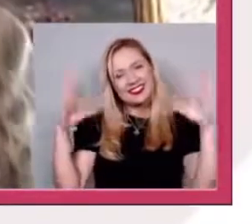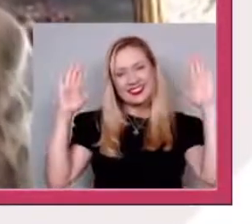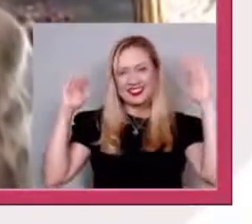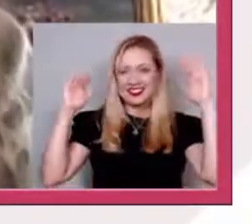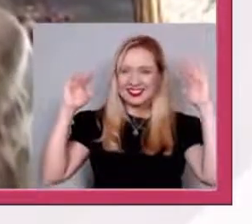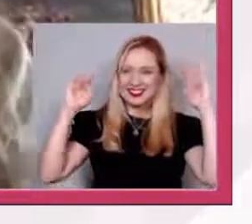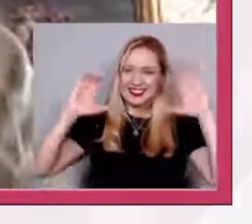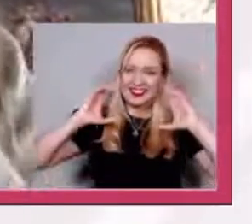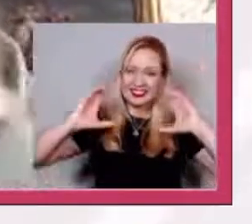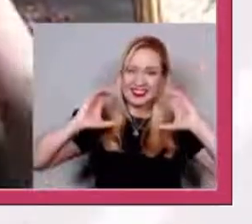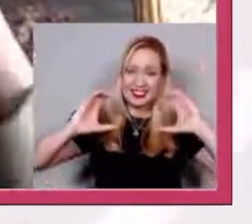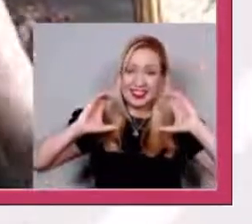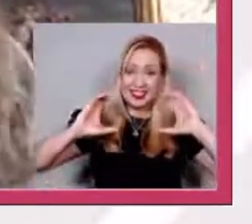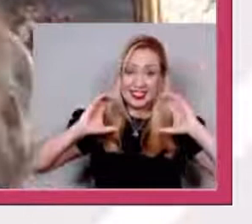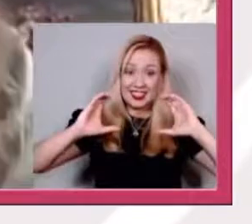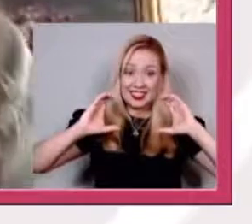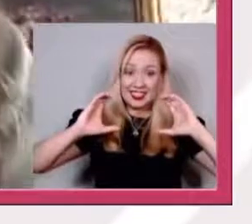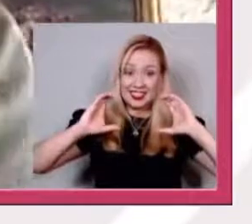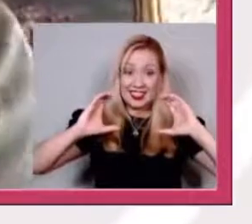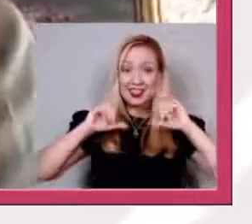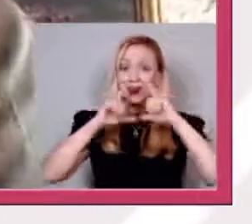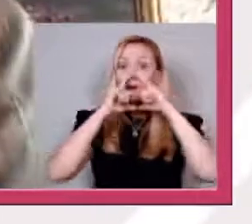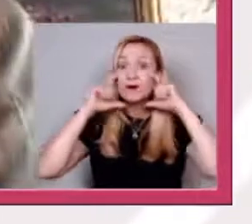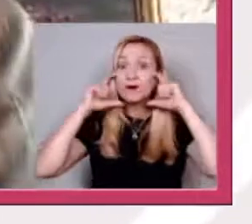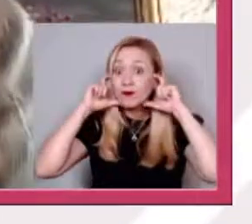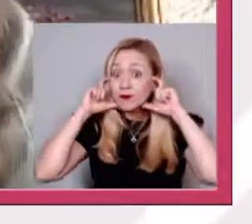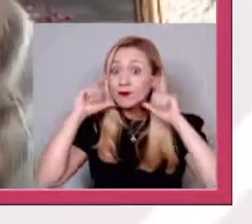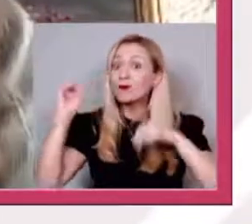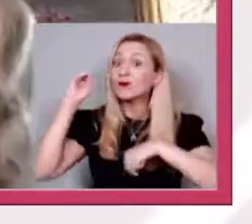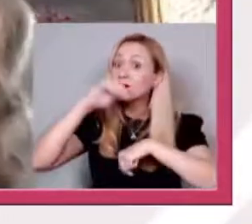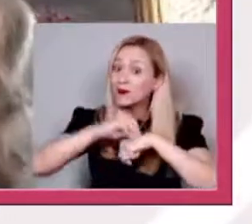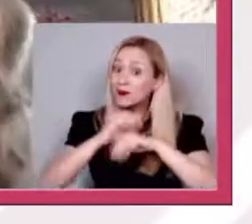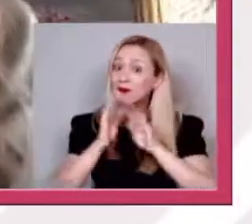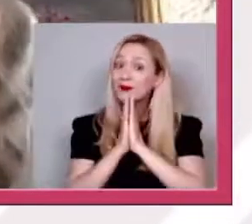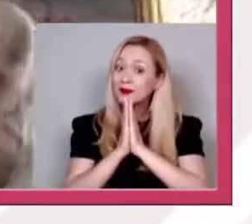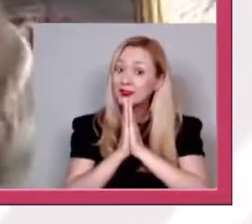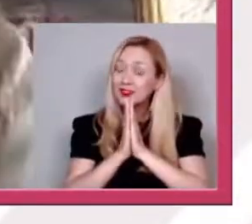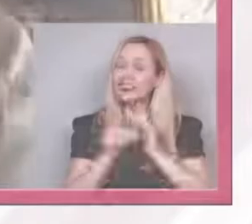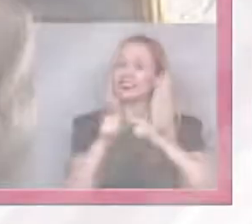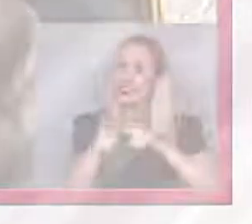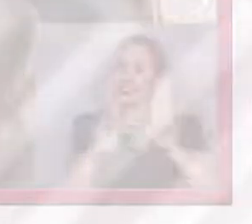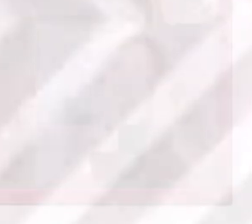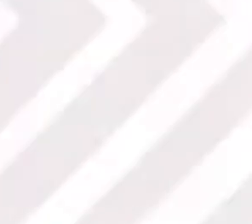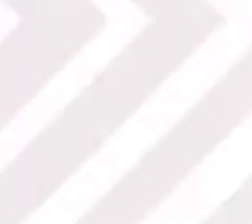cuídense y acuérdense que cubrebocas, aunque se hayan vacunado, síganse cuidando.